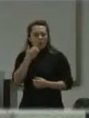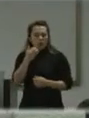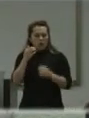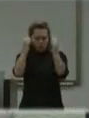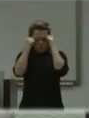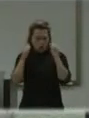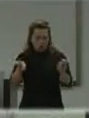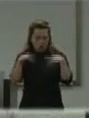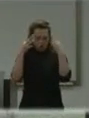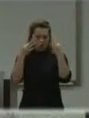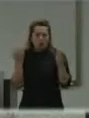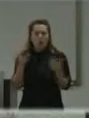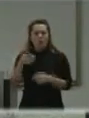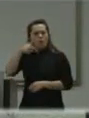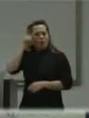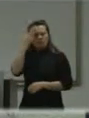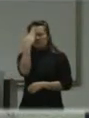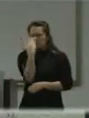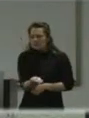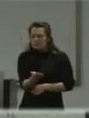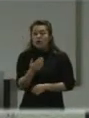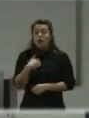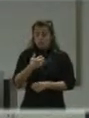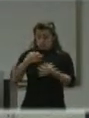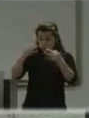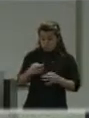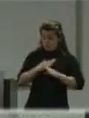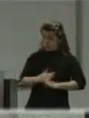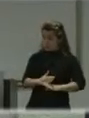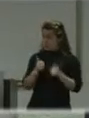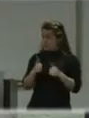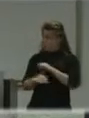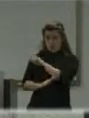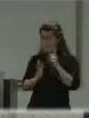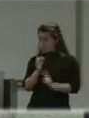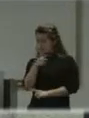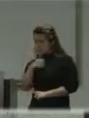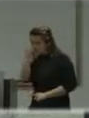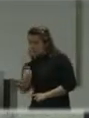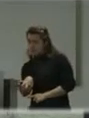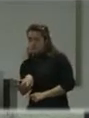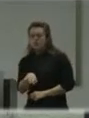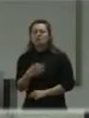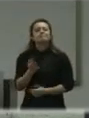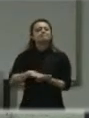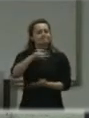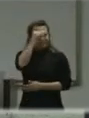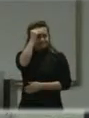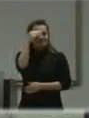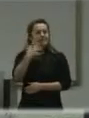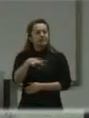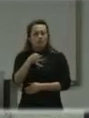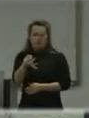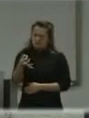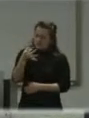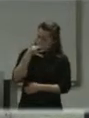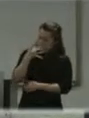conoce que tan seguros son He aprendido que son